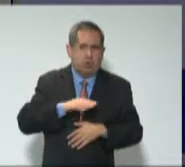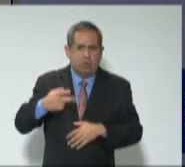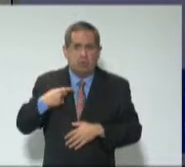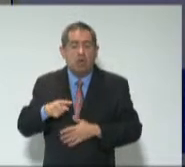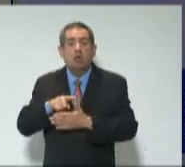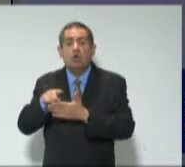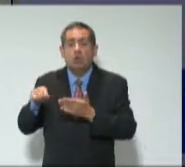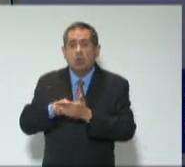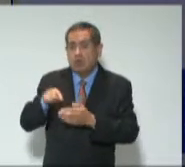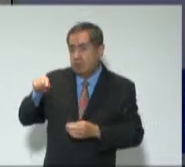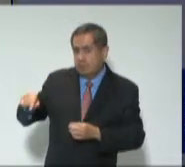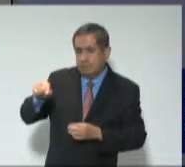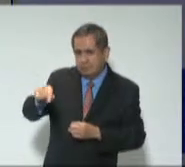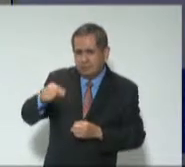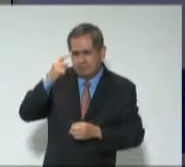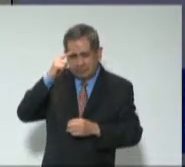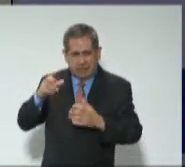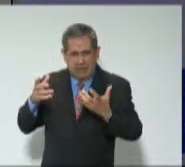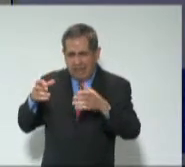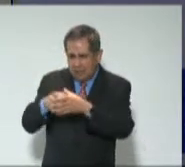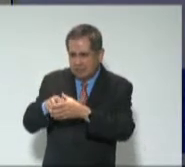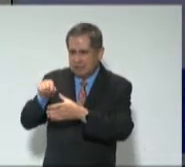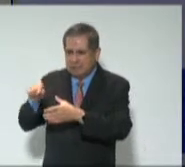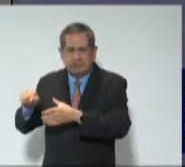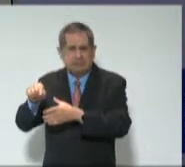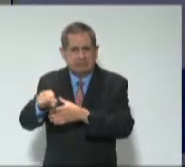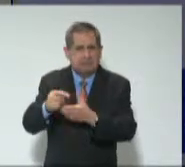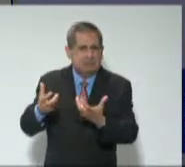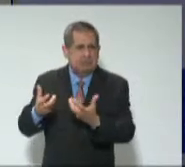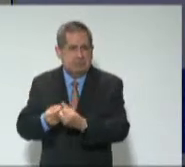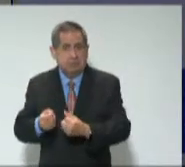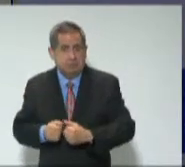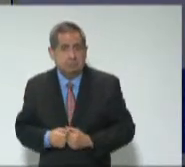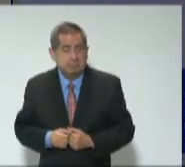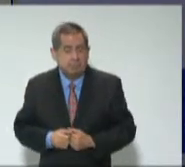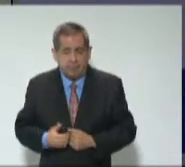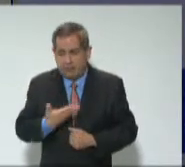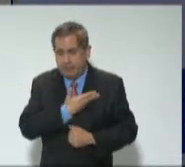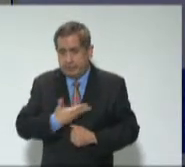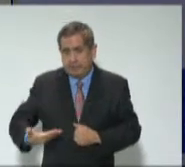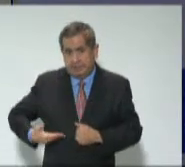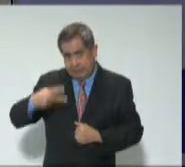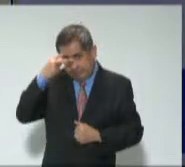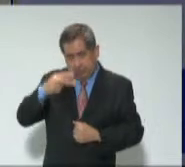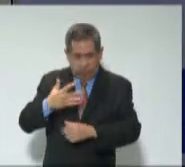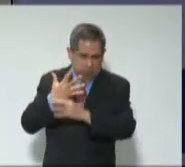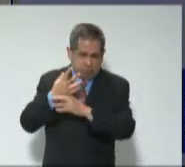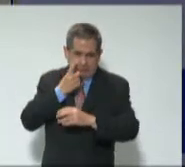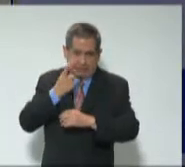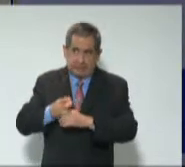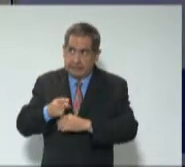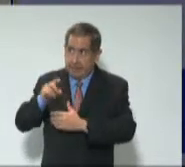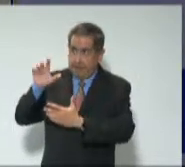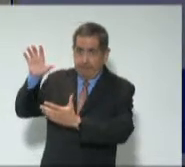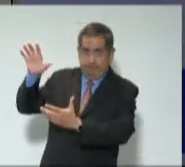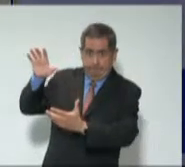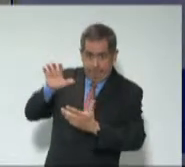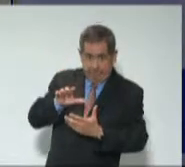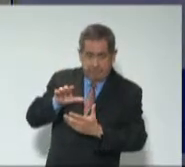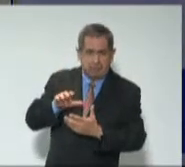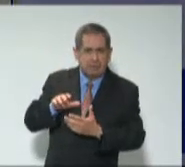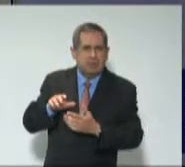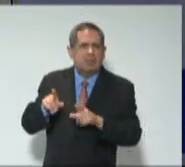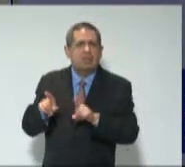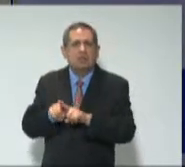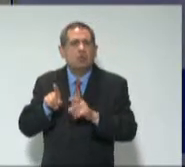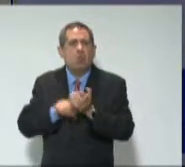centrales de mezclas en el sector salud el presidente de la república ha dicho que así como llega eh las bebidas